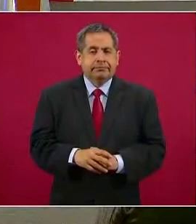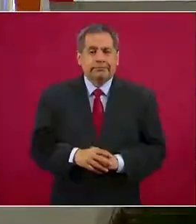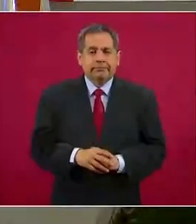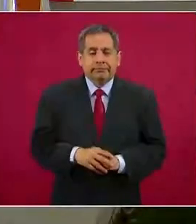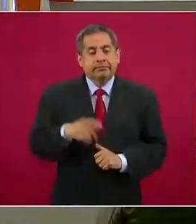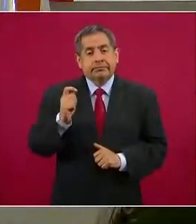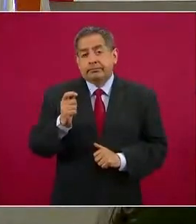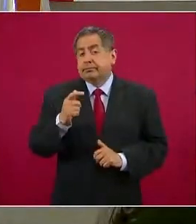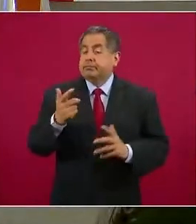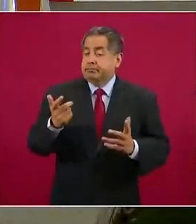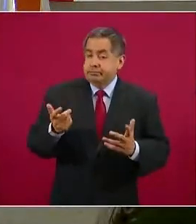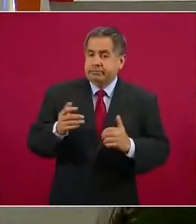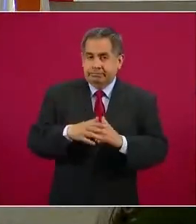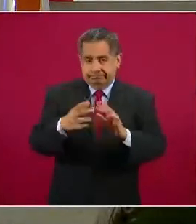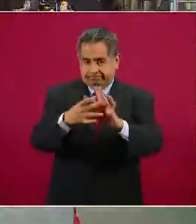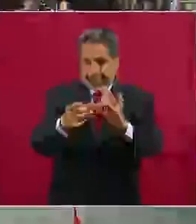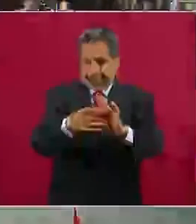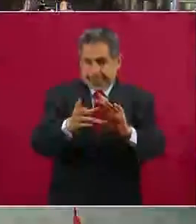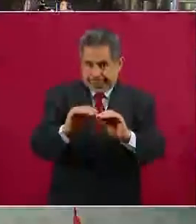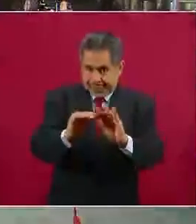Nada más para aclarar